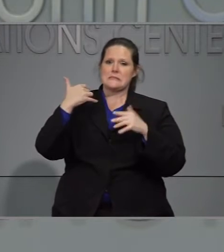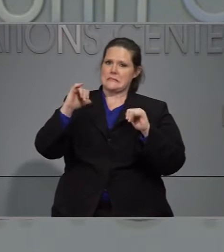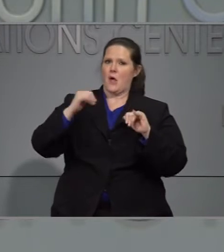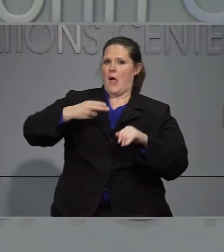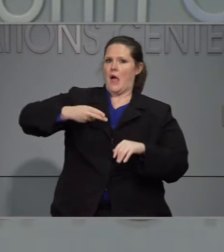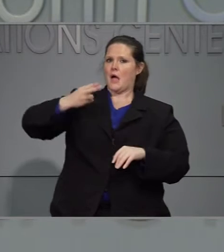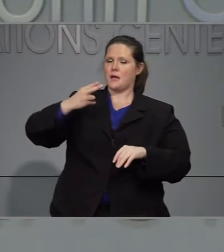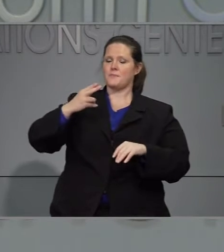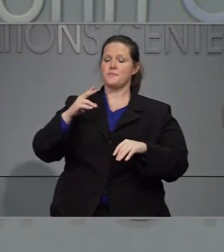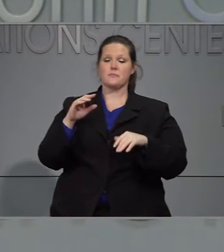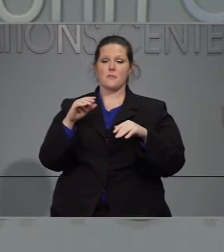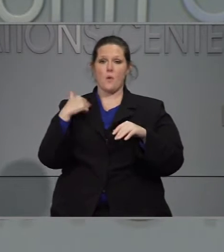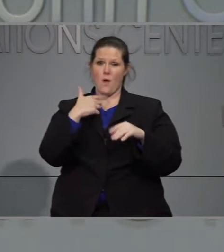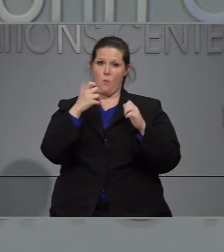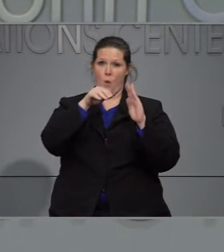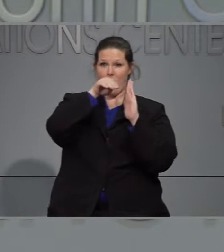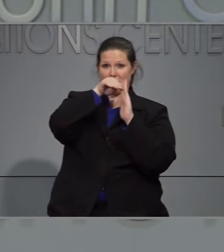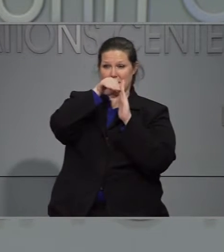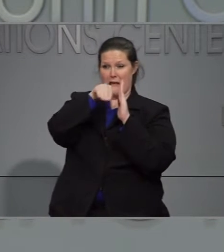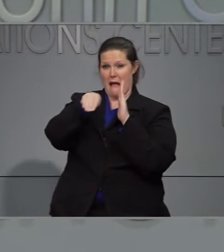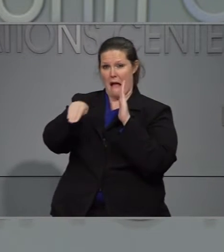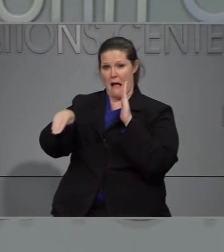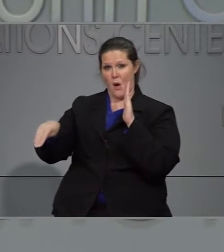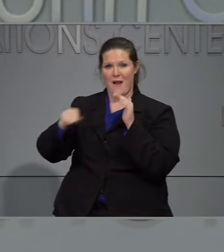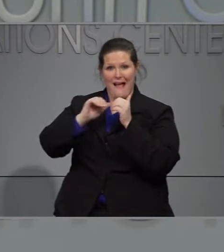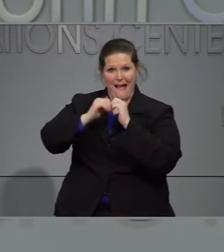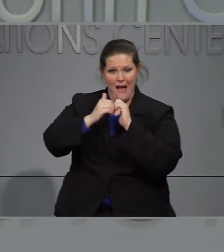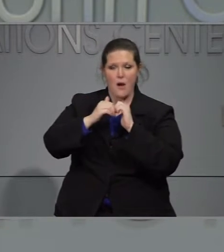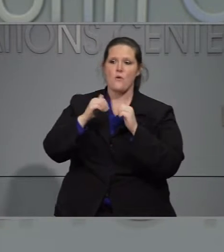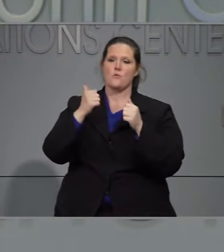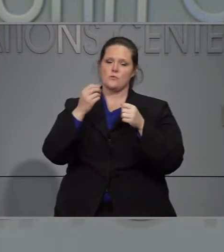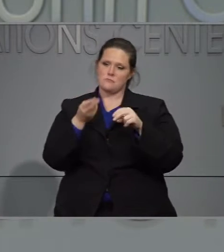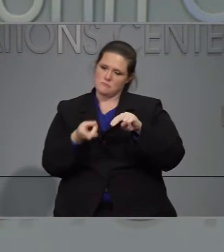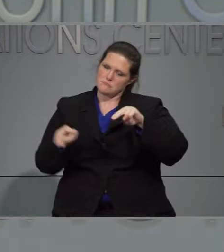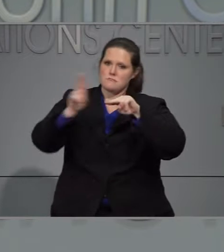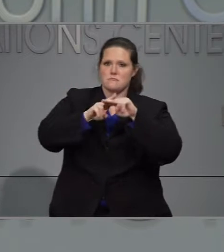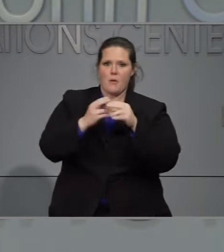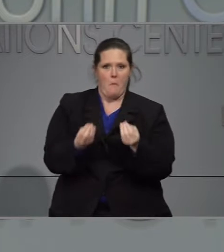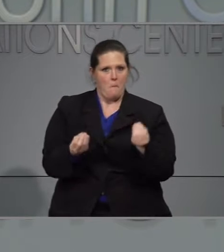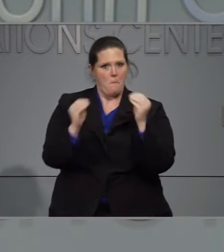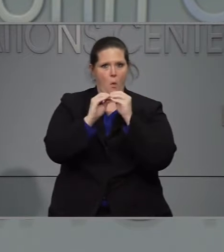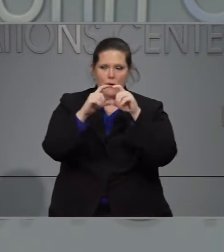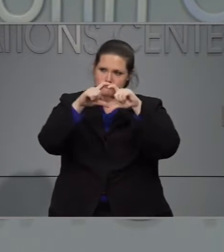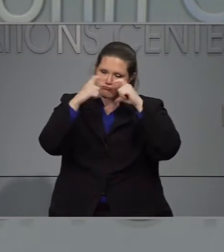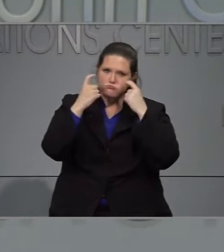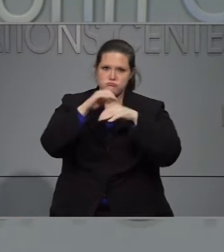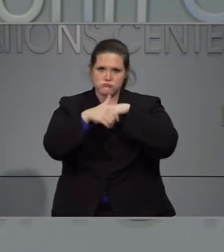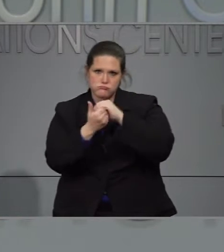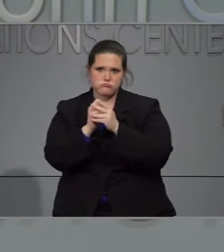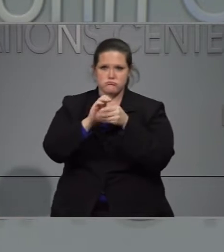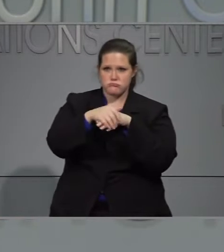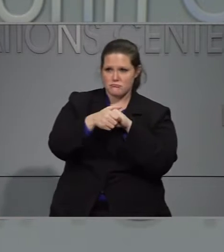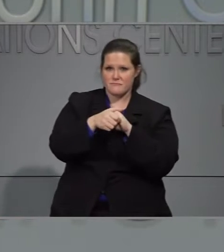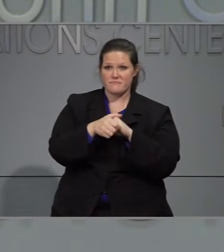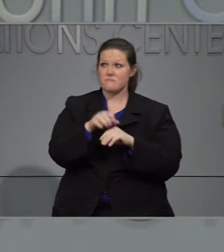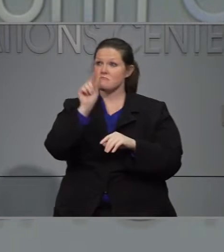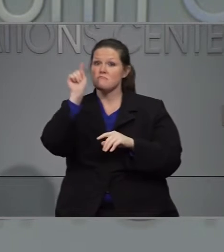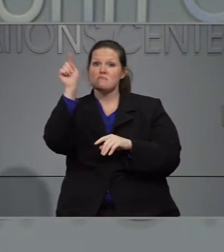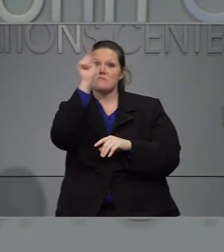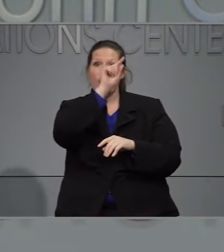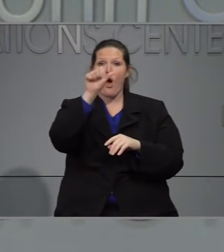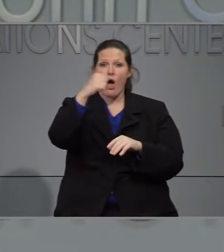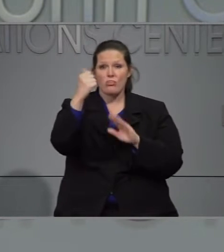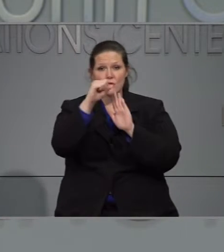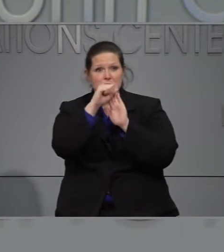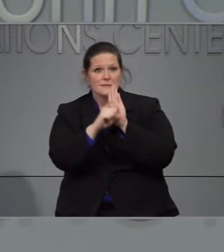para reducir la propagación del virus. Otros estados han tenido que retroceder cuando ellos vieron alzas elevadas en el